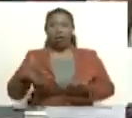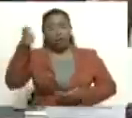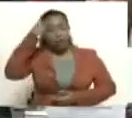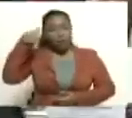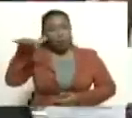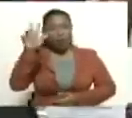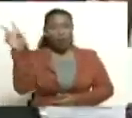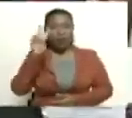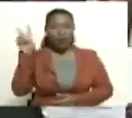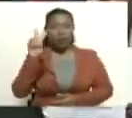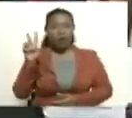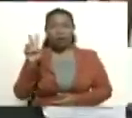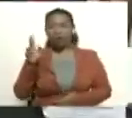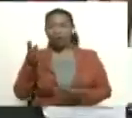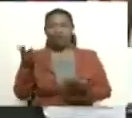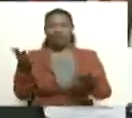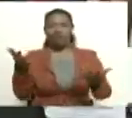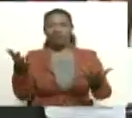no es